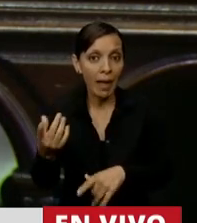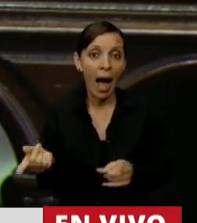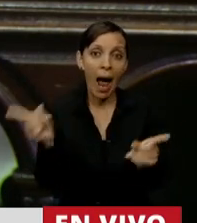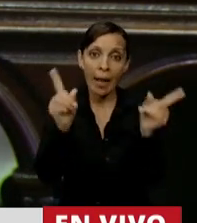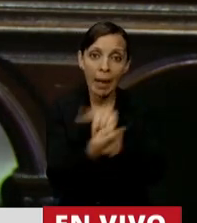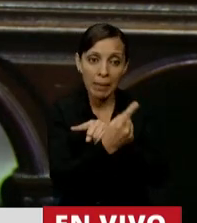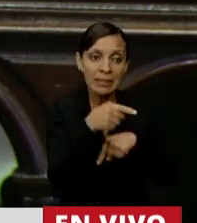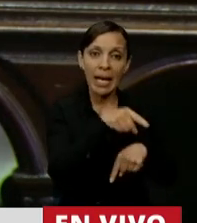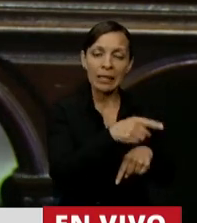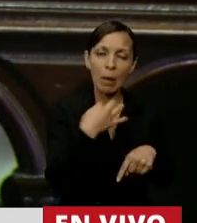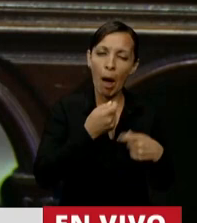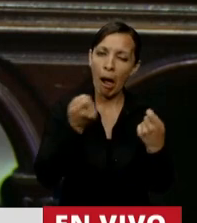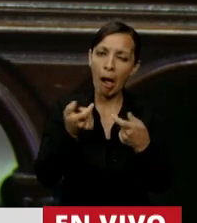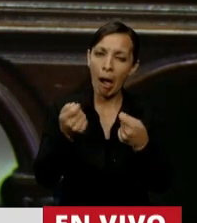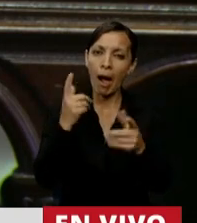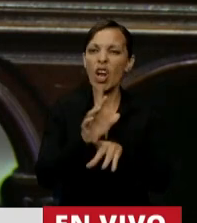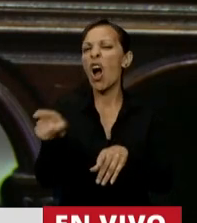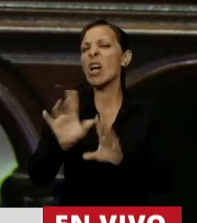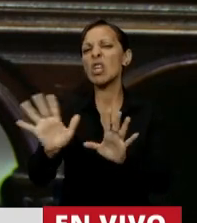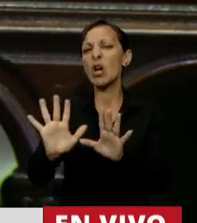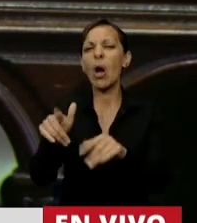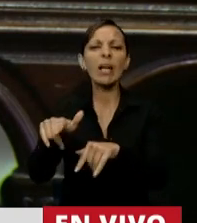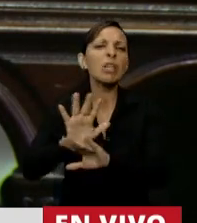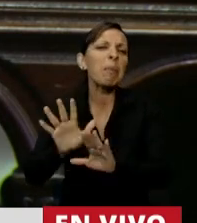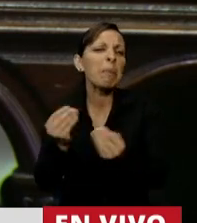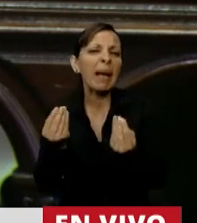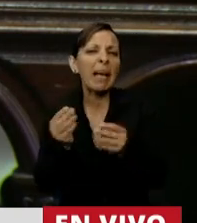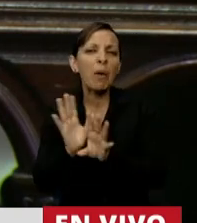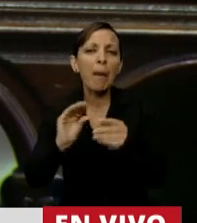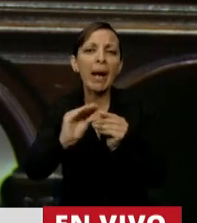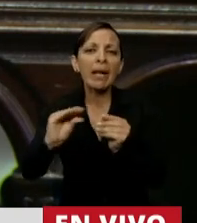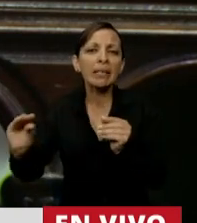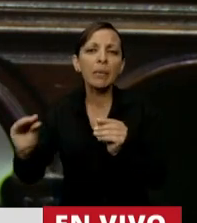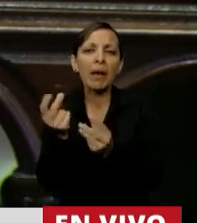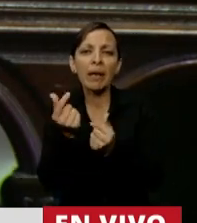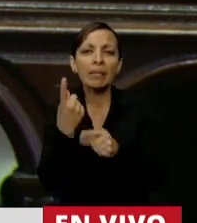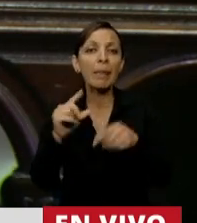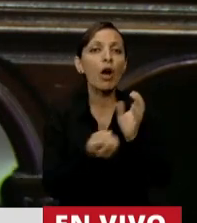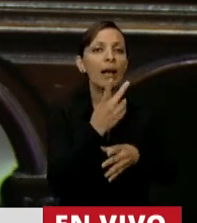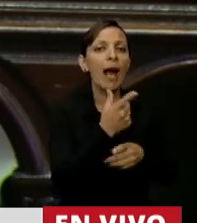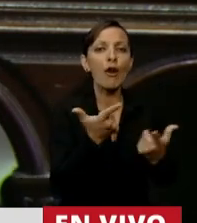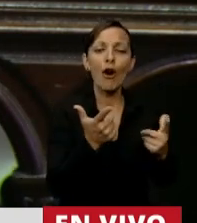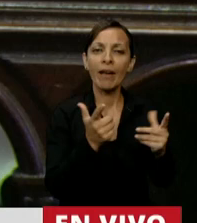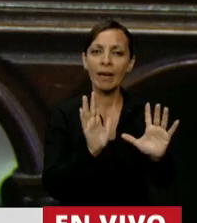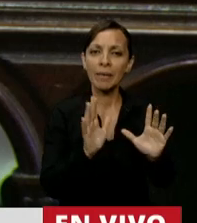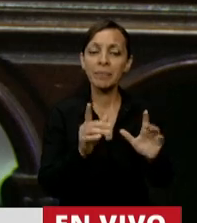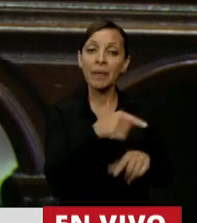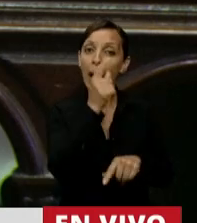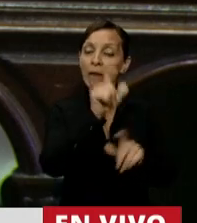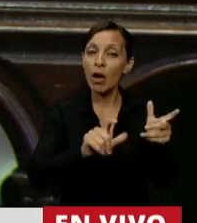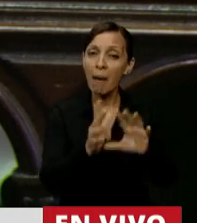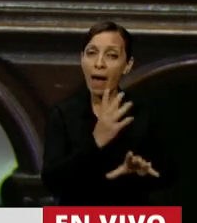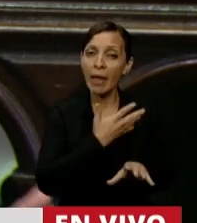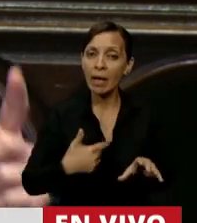que te convence de que eso no es deseable, de que solo se trata de redistribuir la riqueza, pero no de generarla. El que te quiere